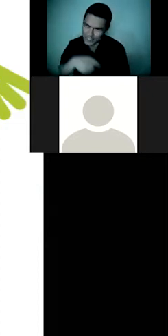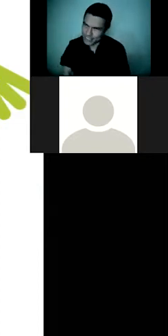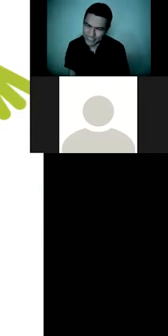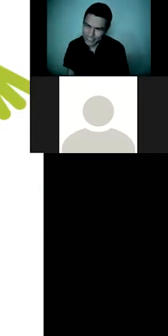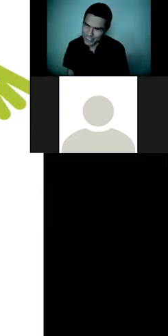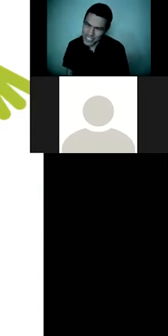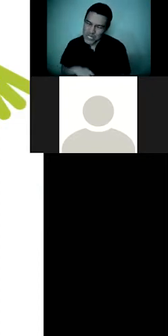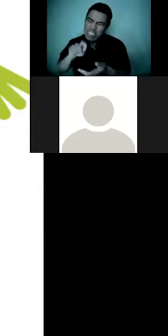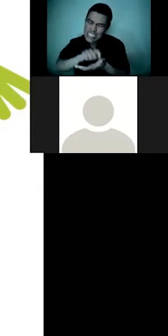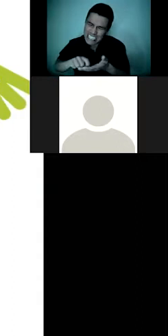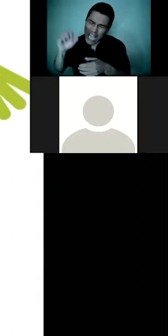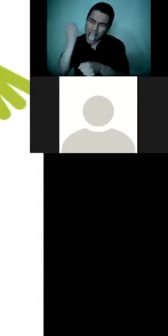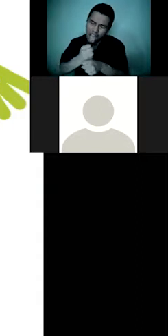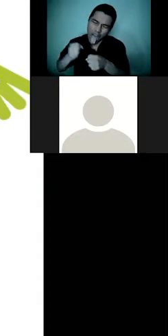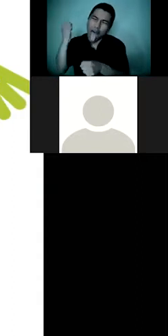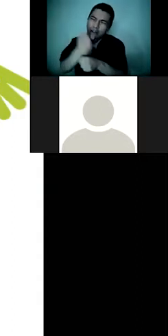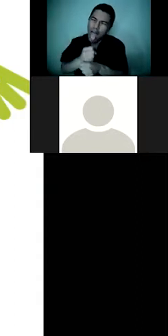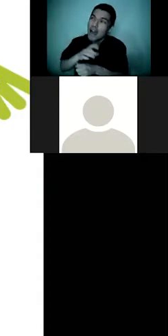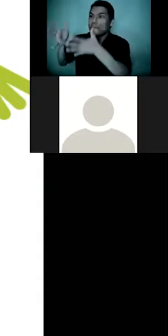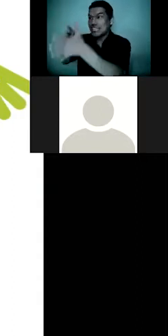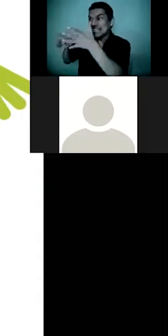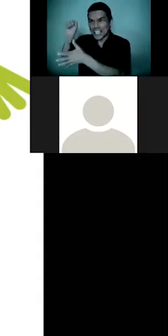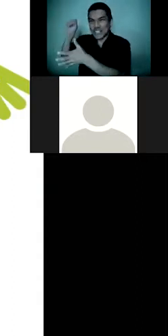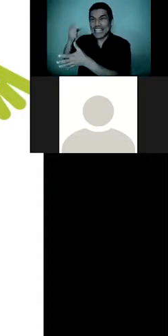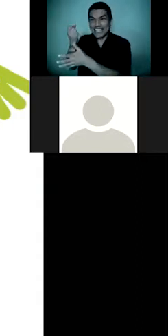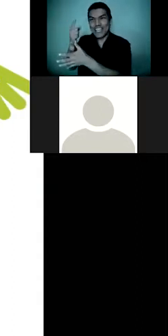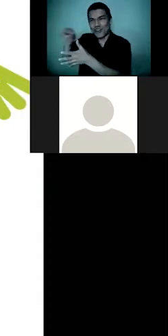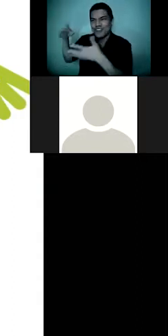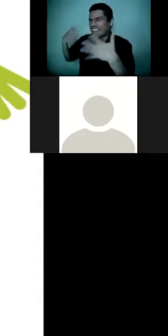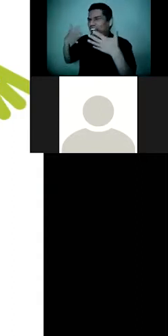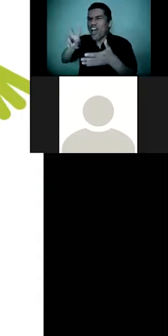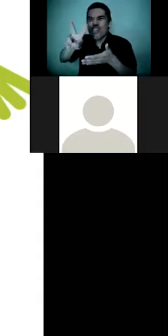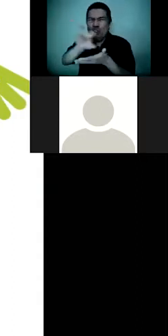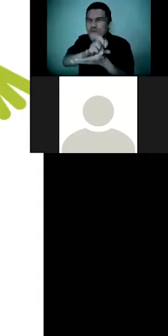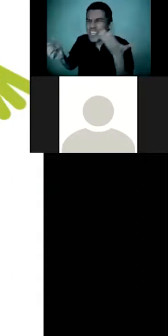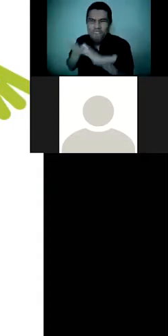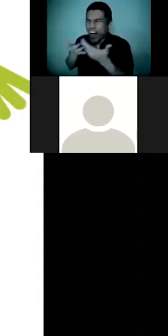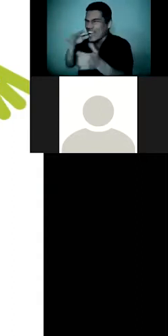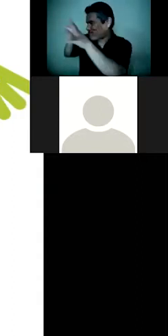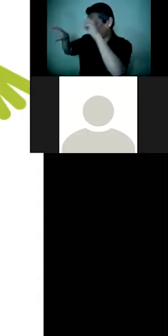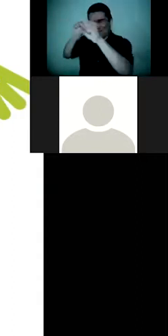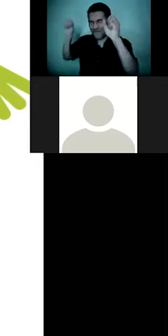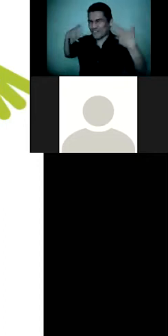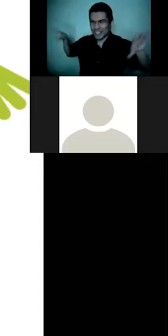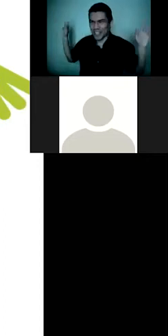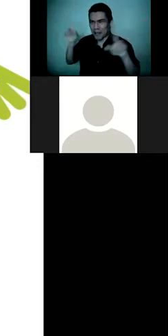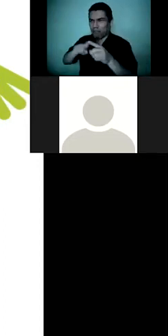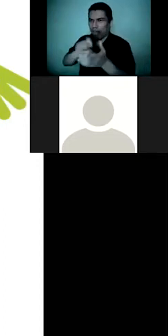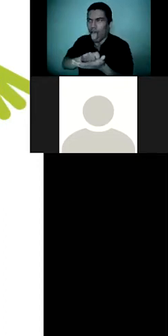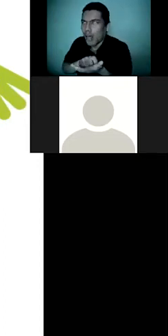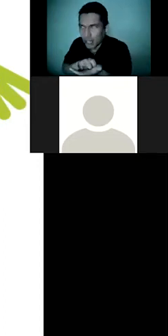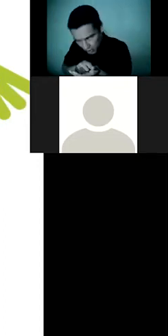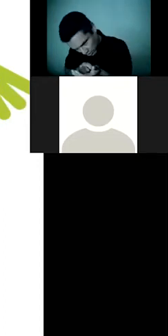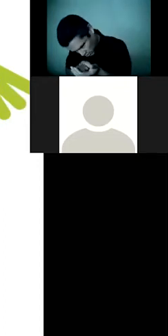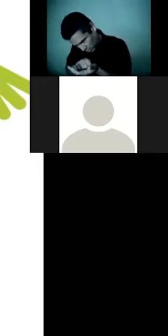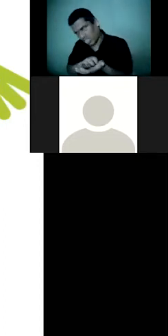fue difícil. Pero sí, seguí trabajando, insistiendo, insistiendo. En las clases sí entendía todo, porque todo era con lengua de señas,